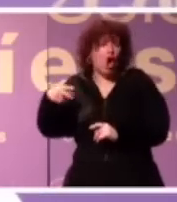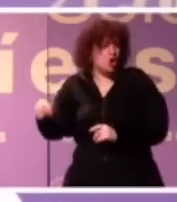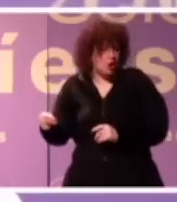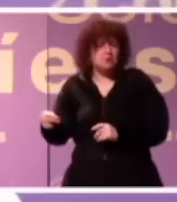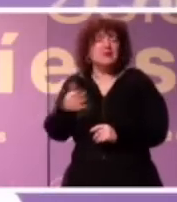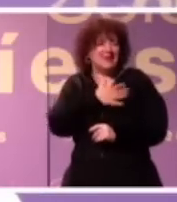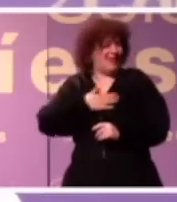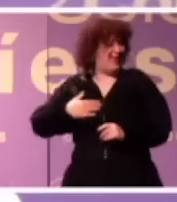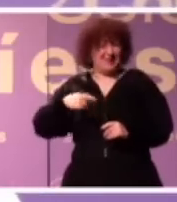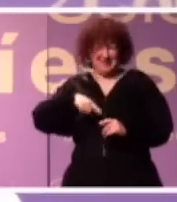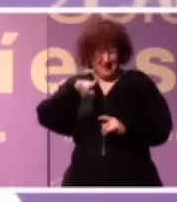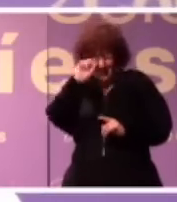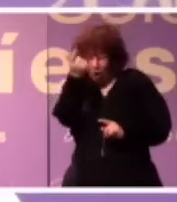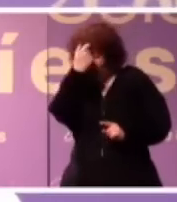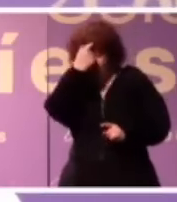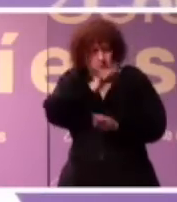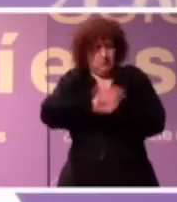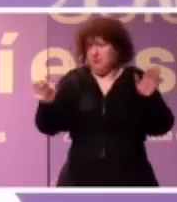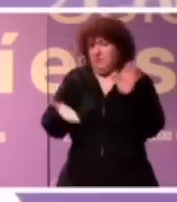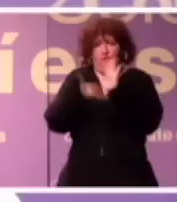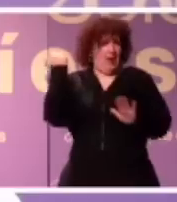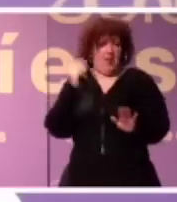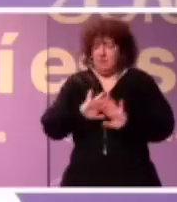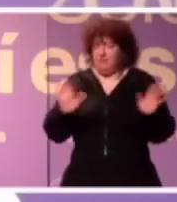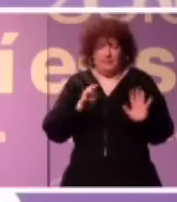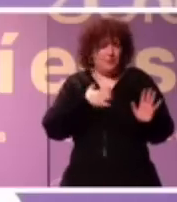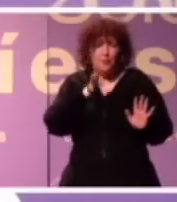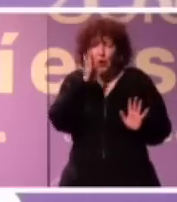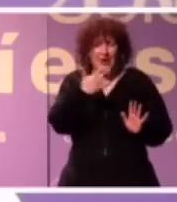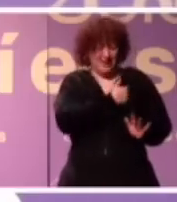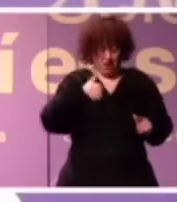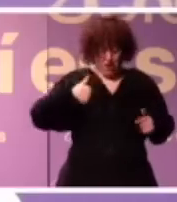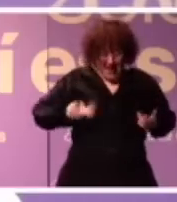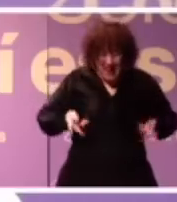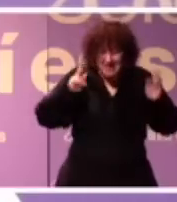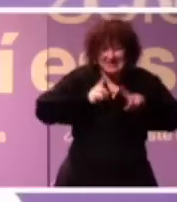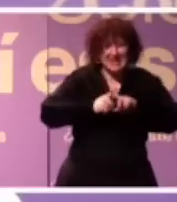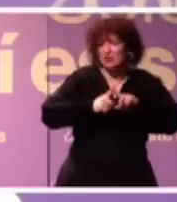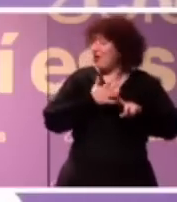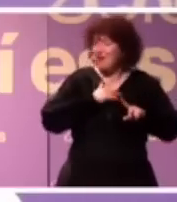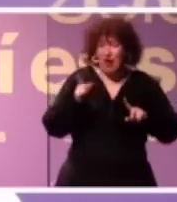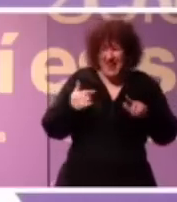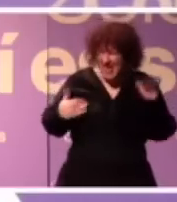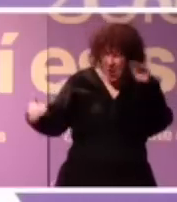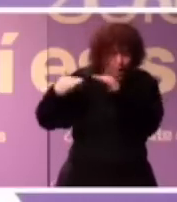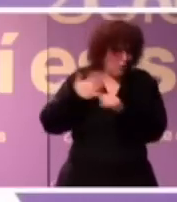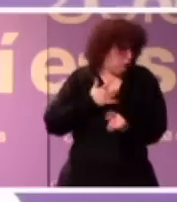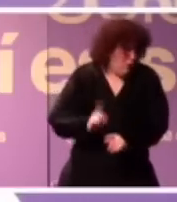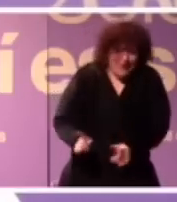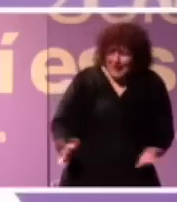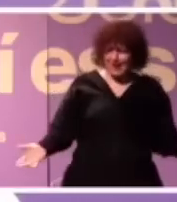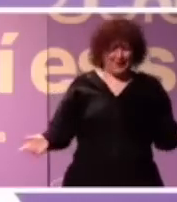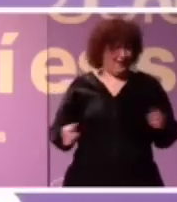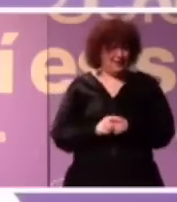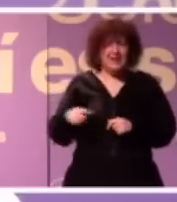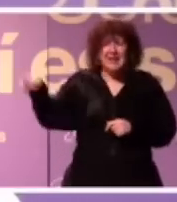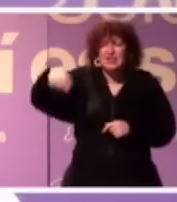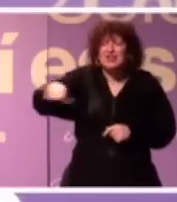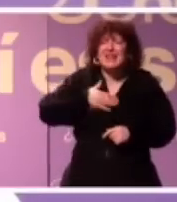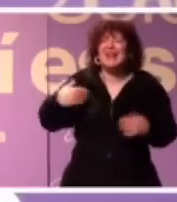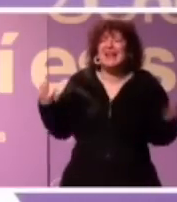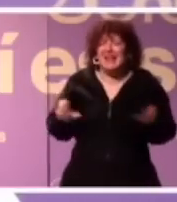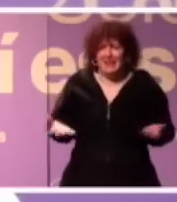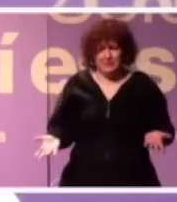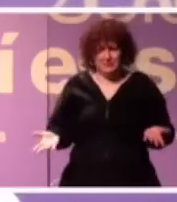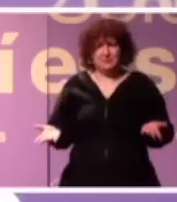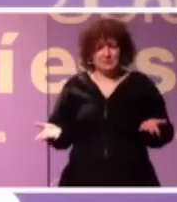revertir esta idea porque no nos quieren ni con libertad sexual ni con igualdad lo que ellos quieren es que